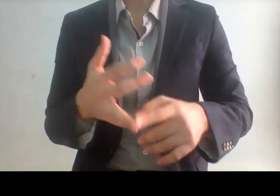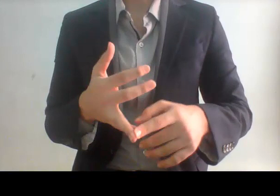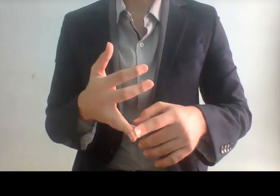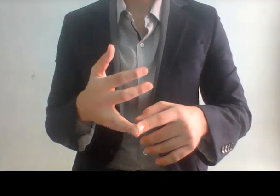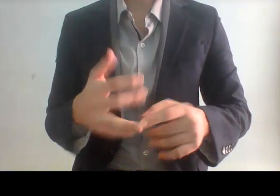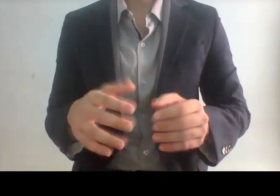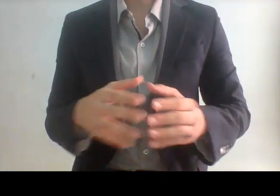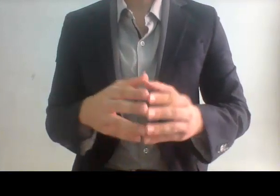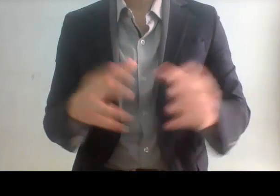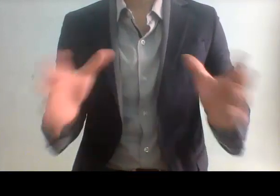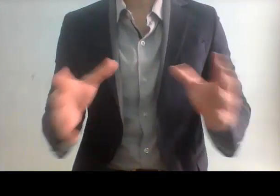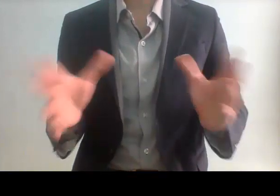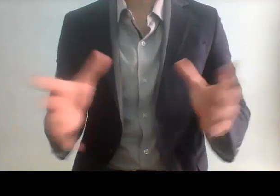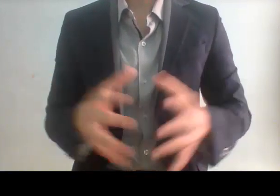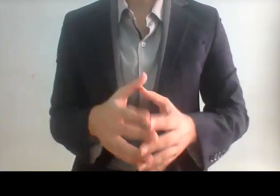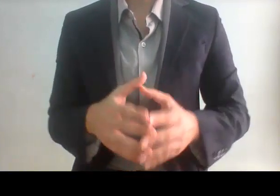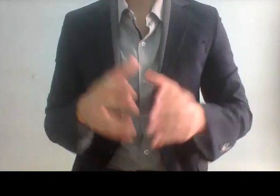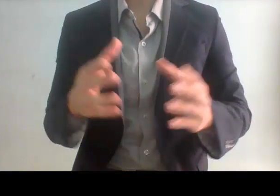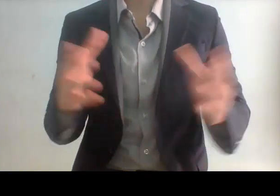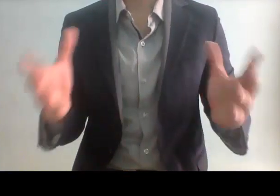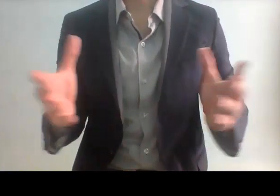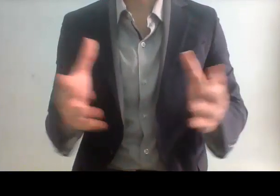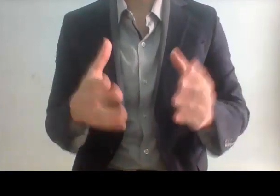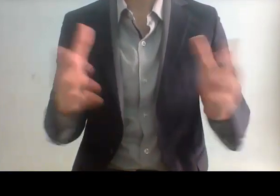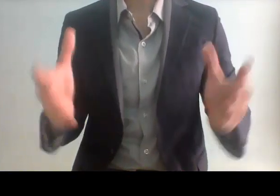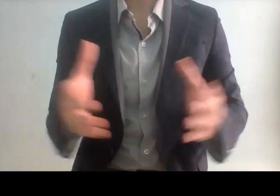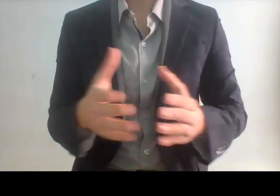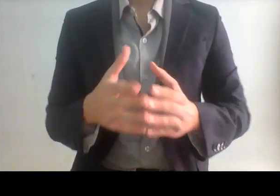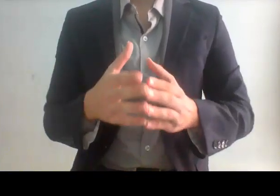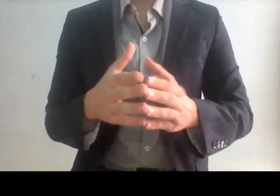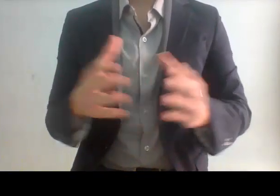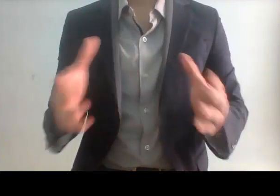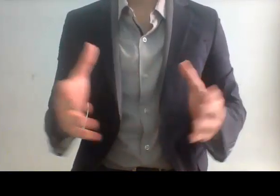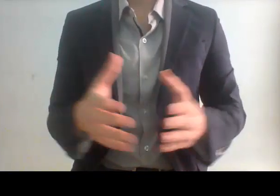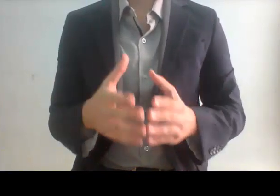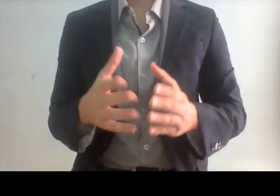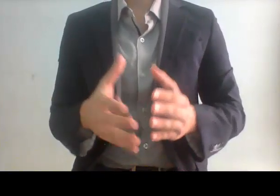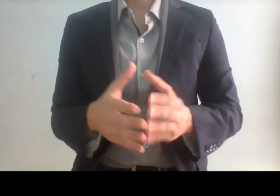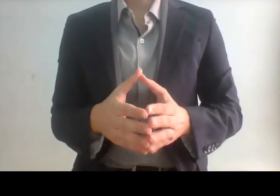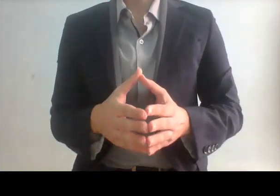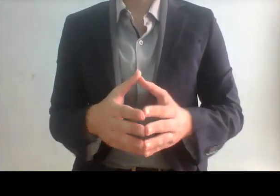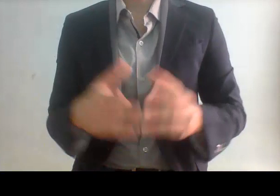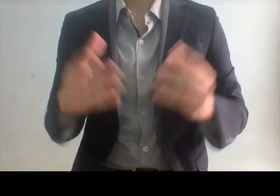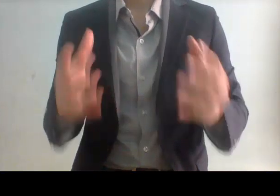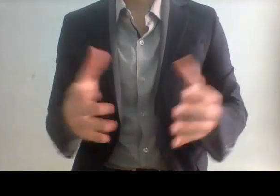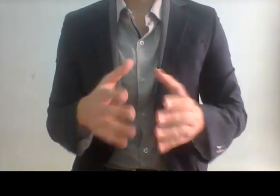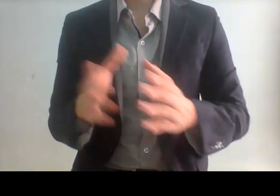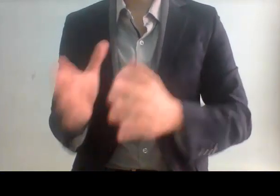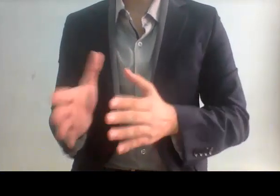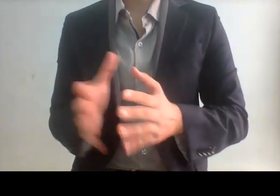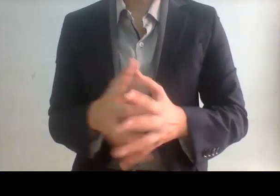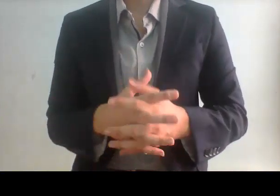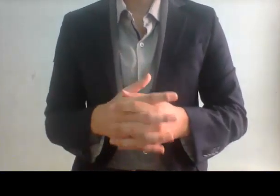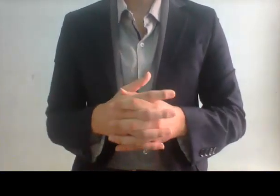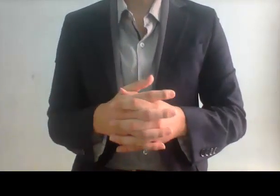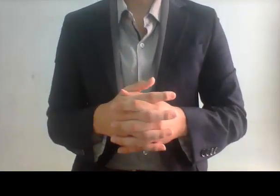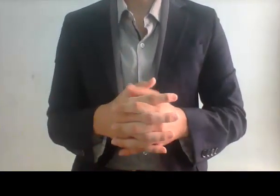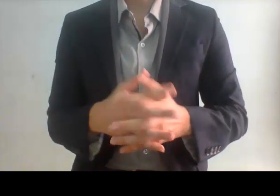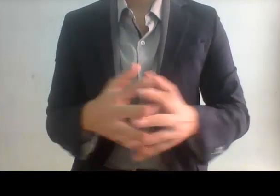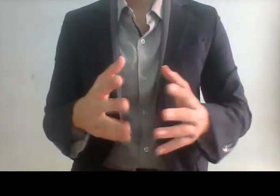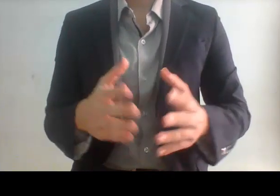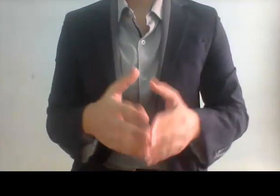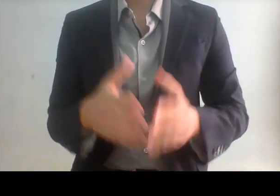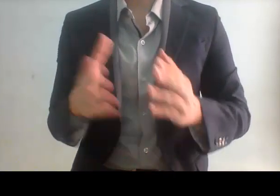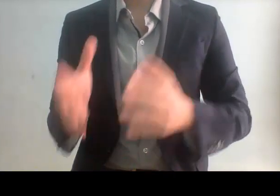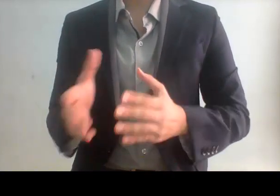básicamente evadían impuestos, ese tipo de cosas que pues son ilegales y que se permitían en anteriores gobiernos. Ahora, vamos a destacar algo muy